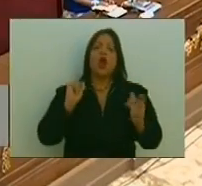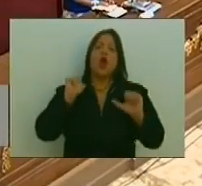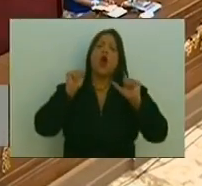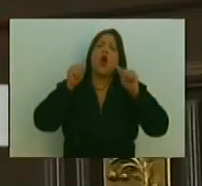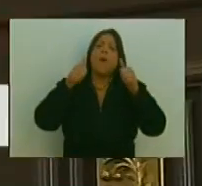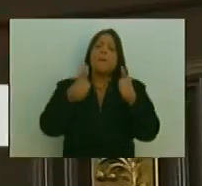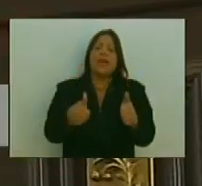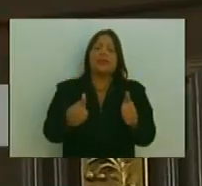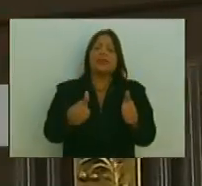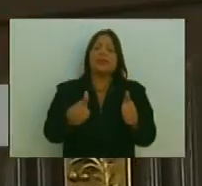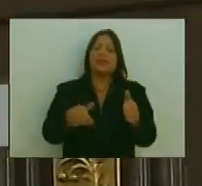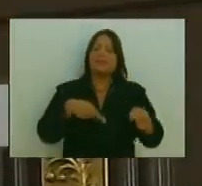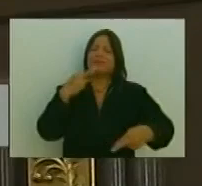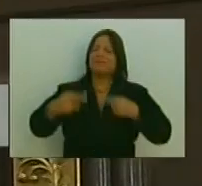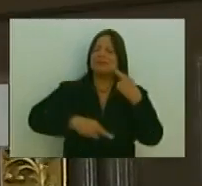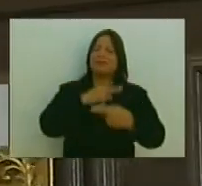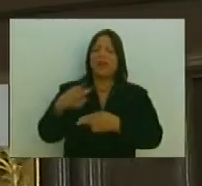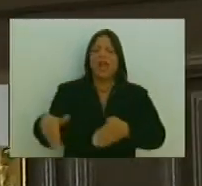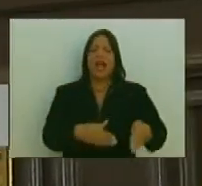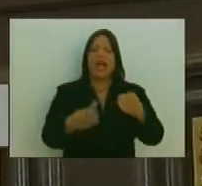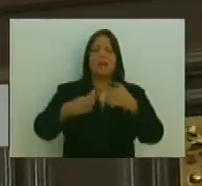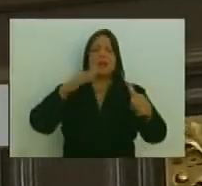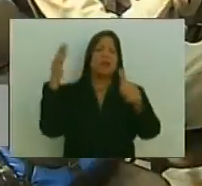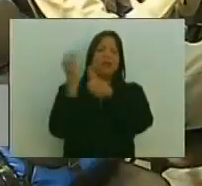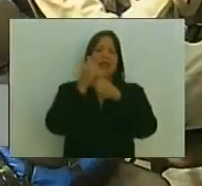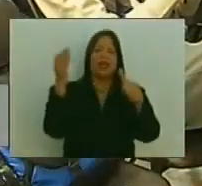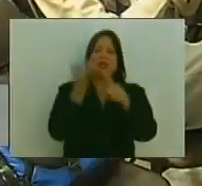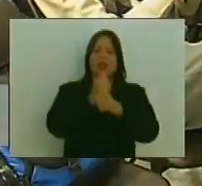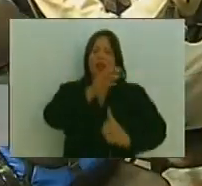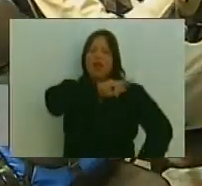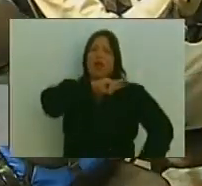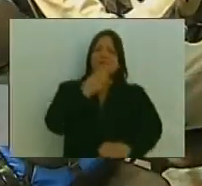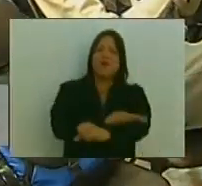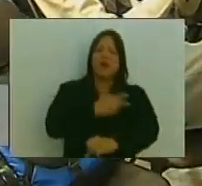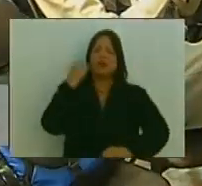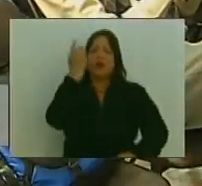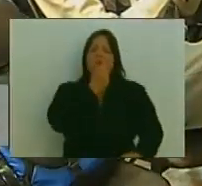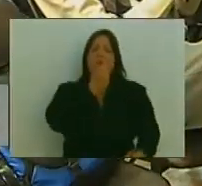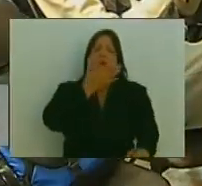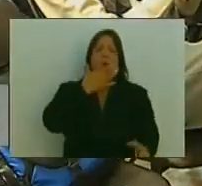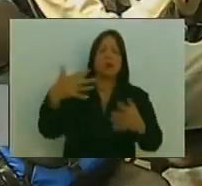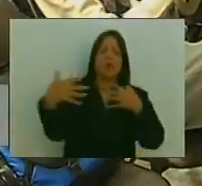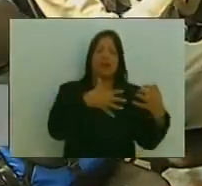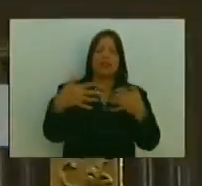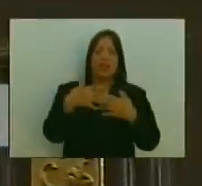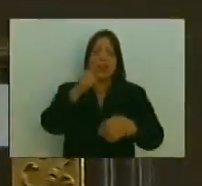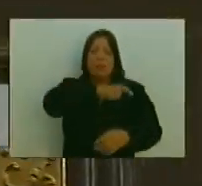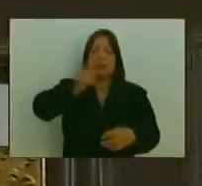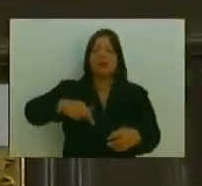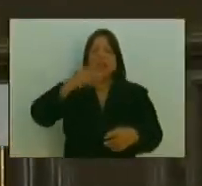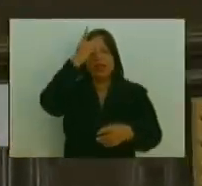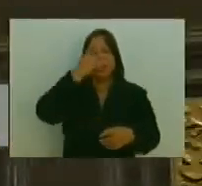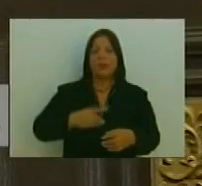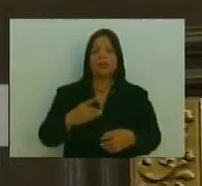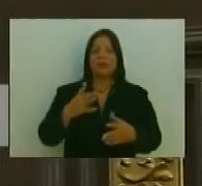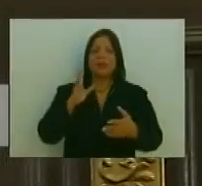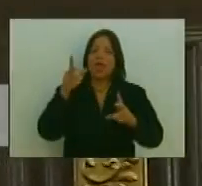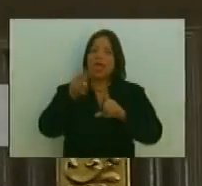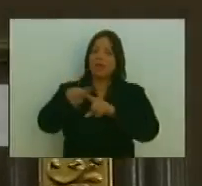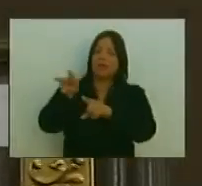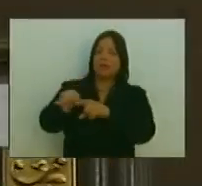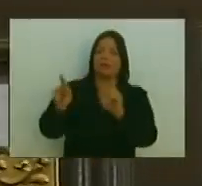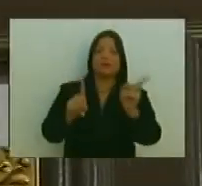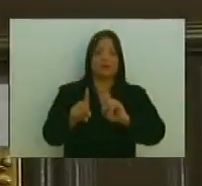comienza también ese camino de logros, de esfuerzo hermoso, de batalla para que las personas con discapacidad nos siguiéramos incluyendo. Pero